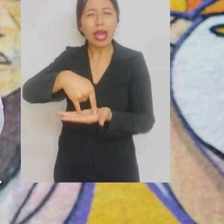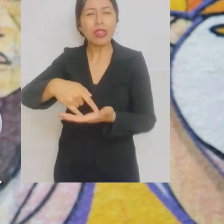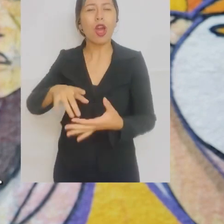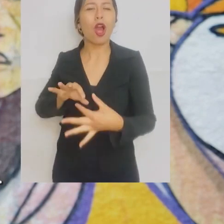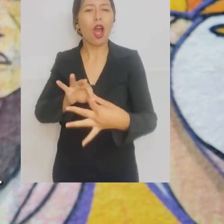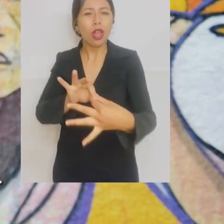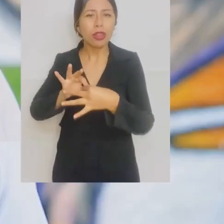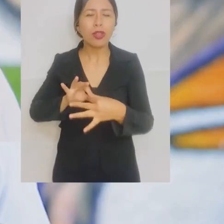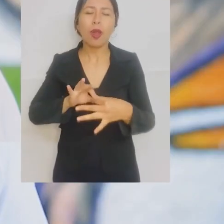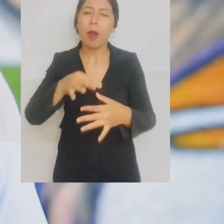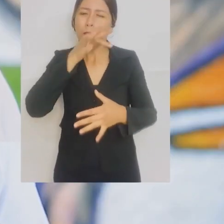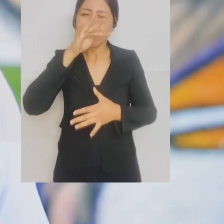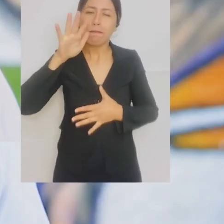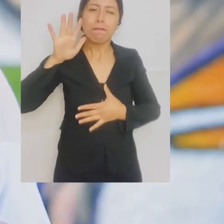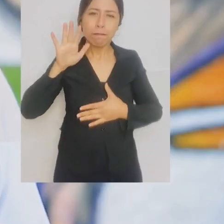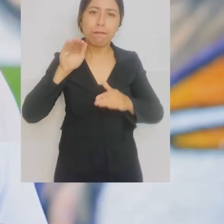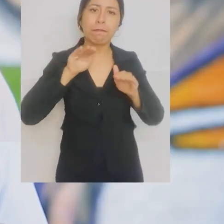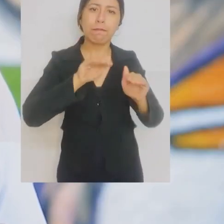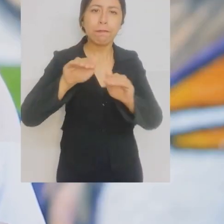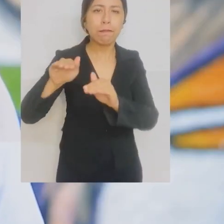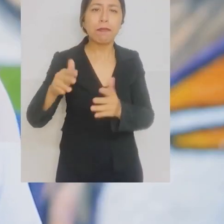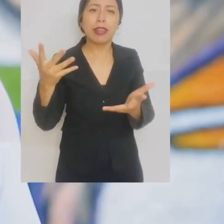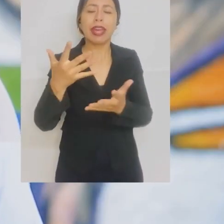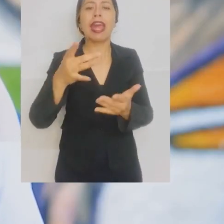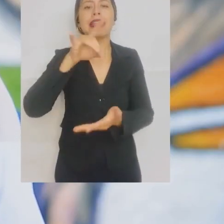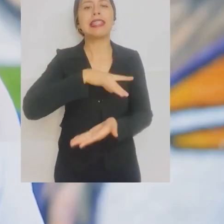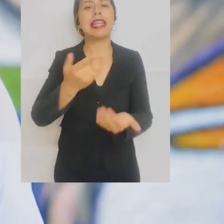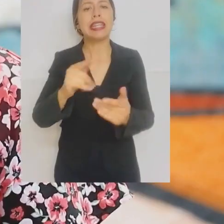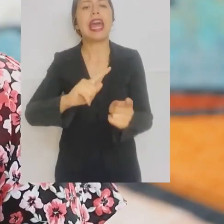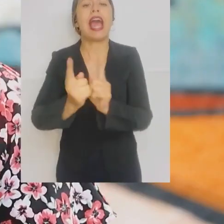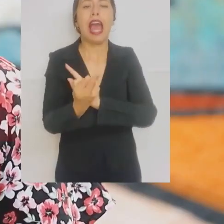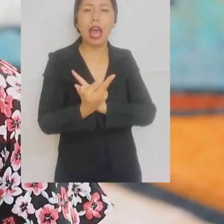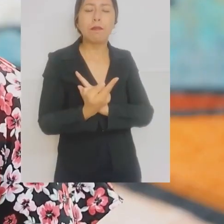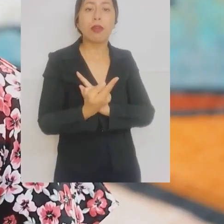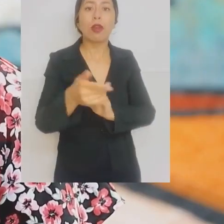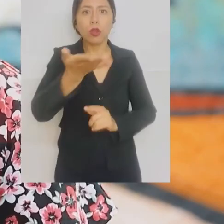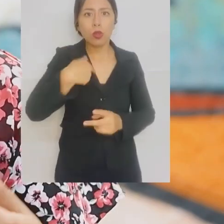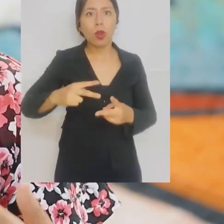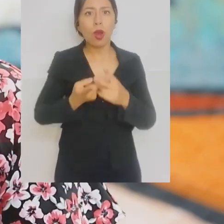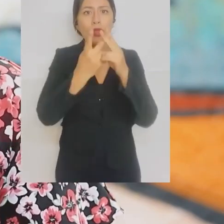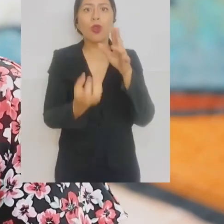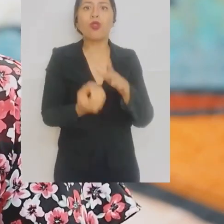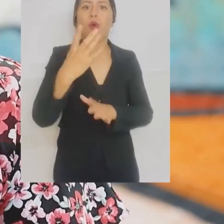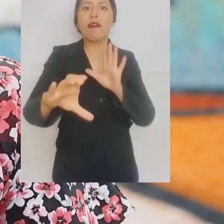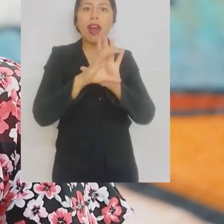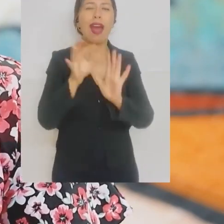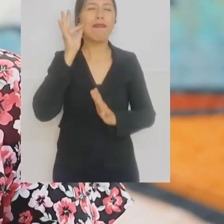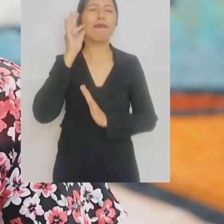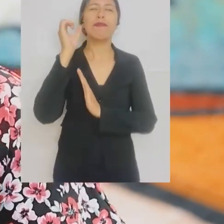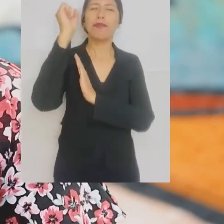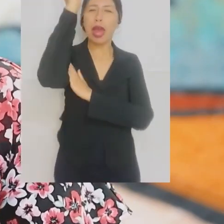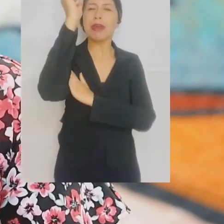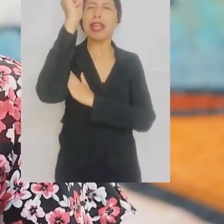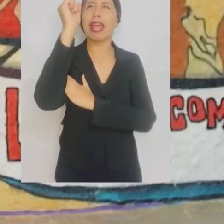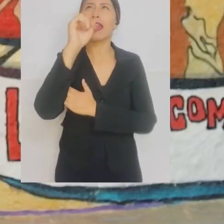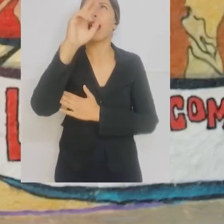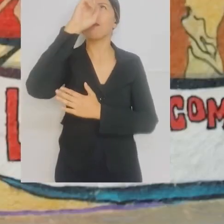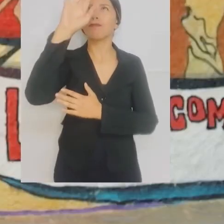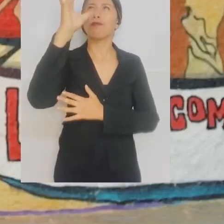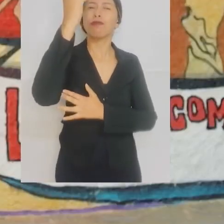Congreso constituyente comprometido con los cambios que Chile necesita. Estamos construyendo una nueva constitución